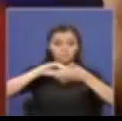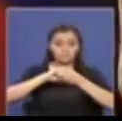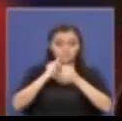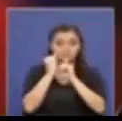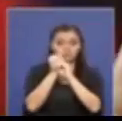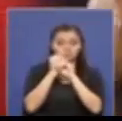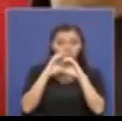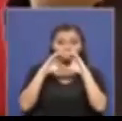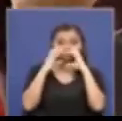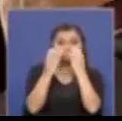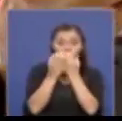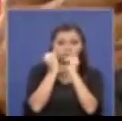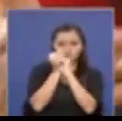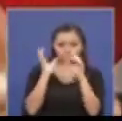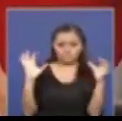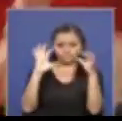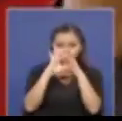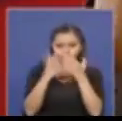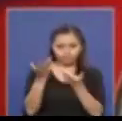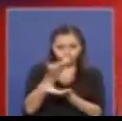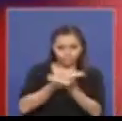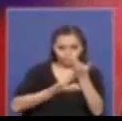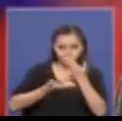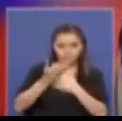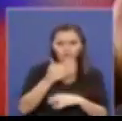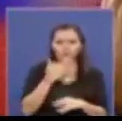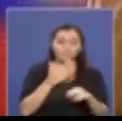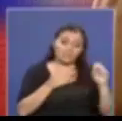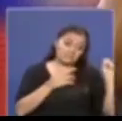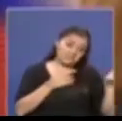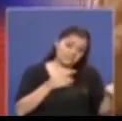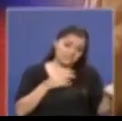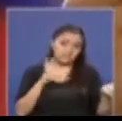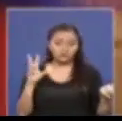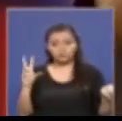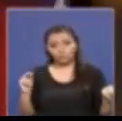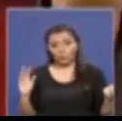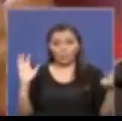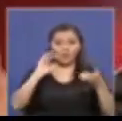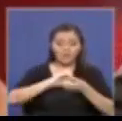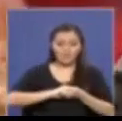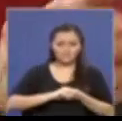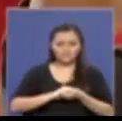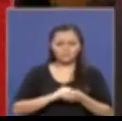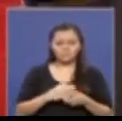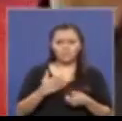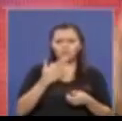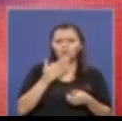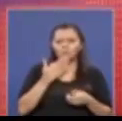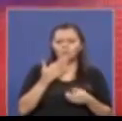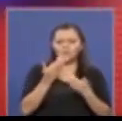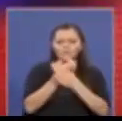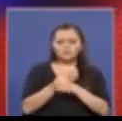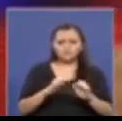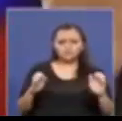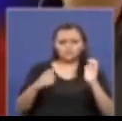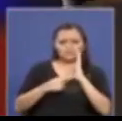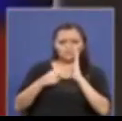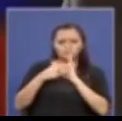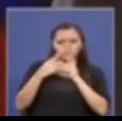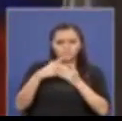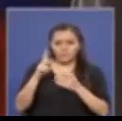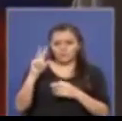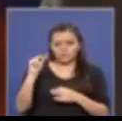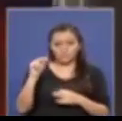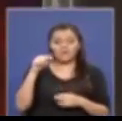que debe evaluar la pertinencia de esa alianza y en consecuencia la exoneración de impuestos, etcétera,